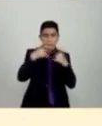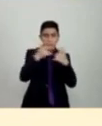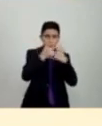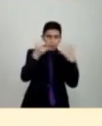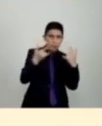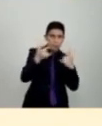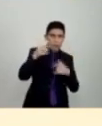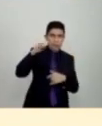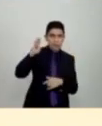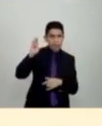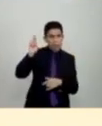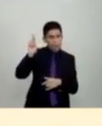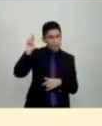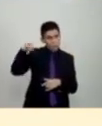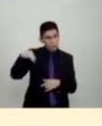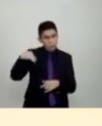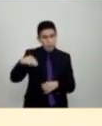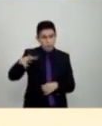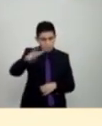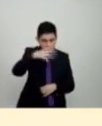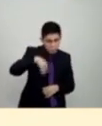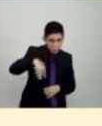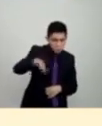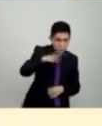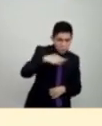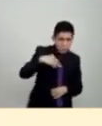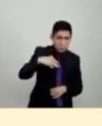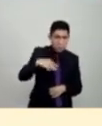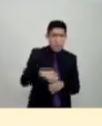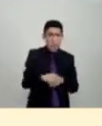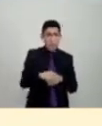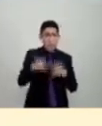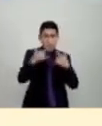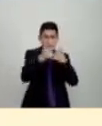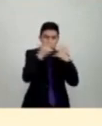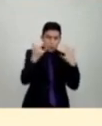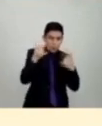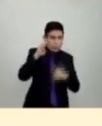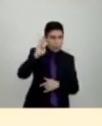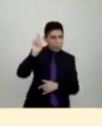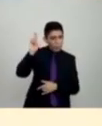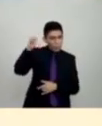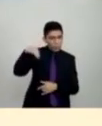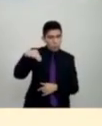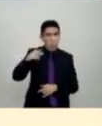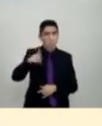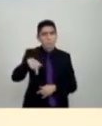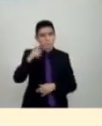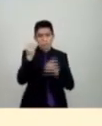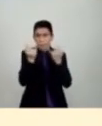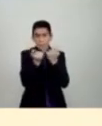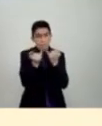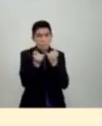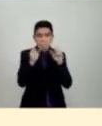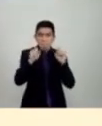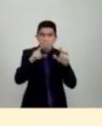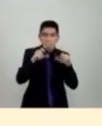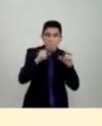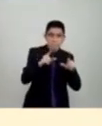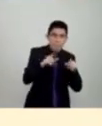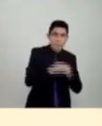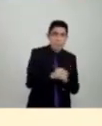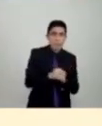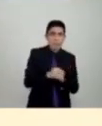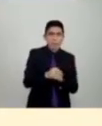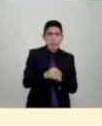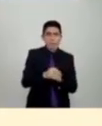boom, en buscando la novela total del boom, pero al mismo tiempo metiéndole nouveau roman francés